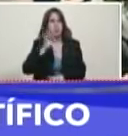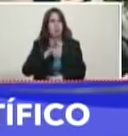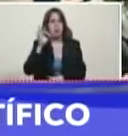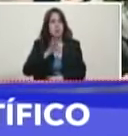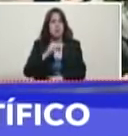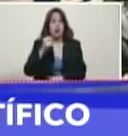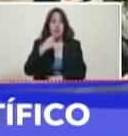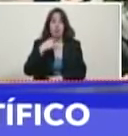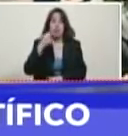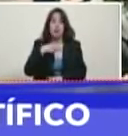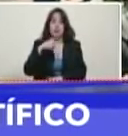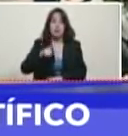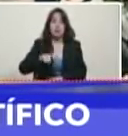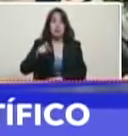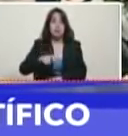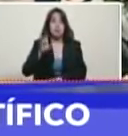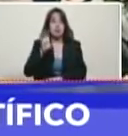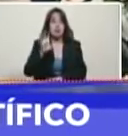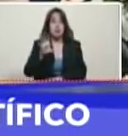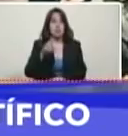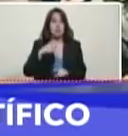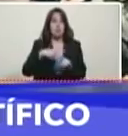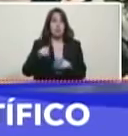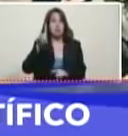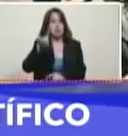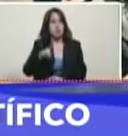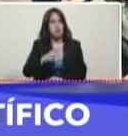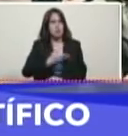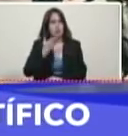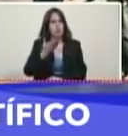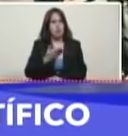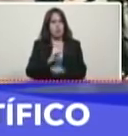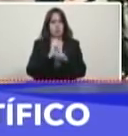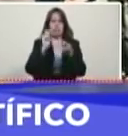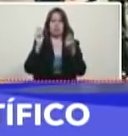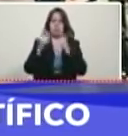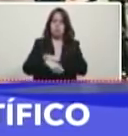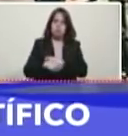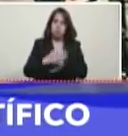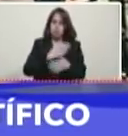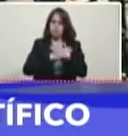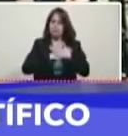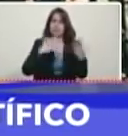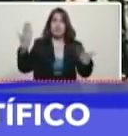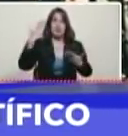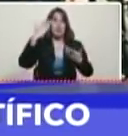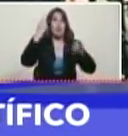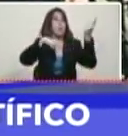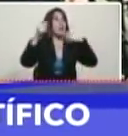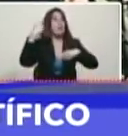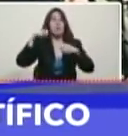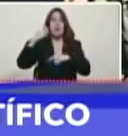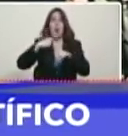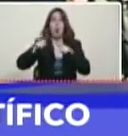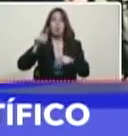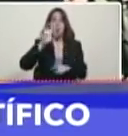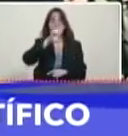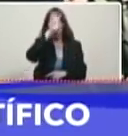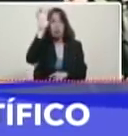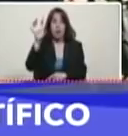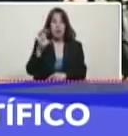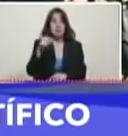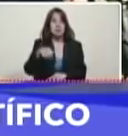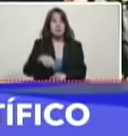medicamentos que se necesitan en el país, pero también podemos convertirnos en vocación exportadora para otras regiones, otros países de